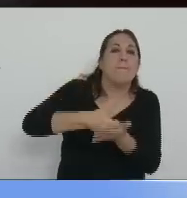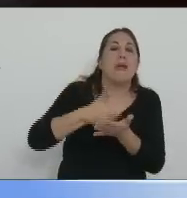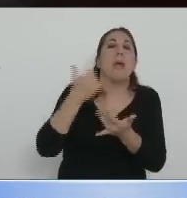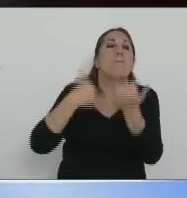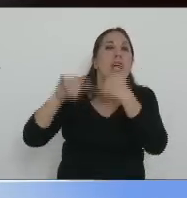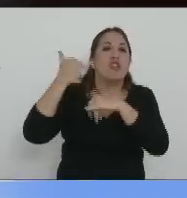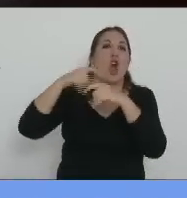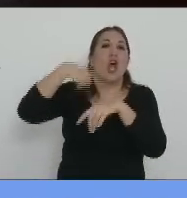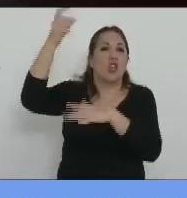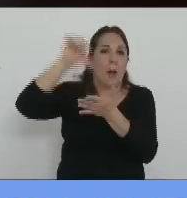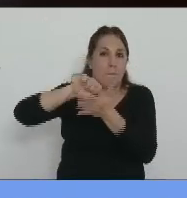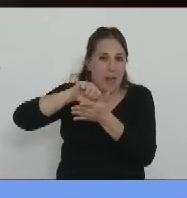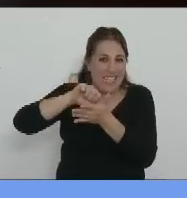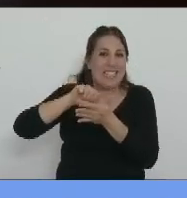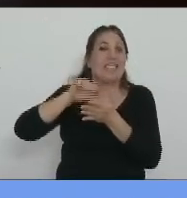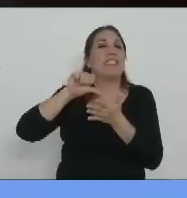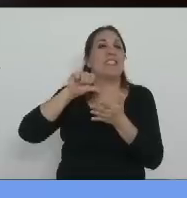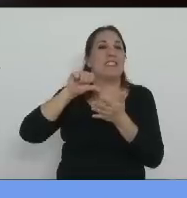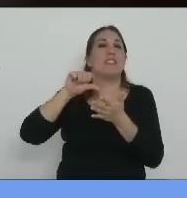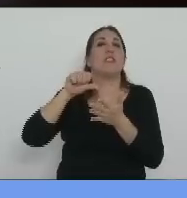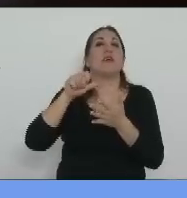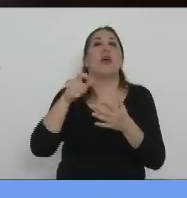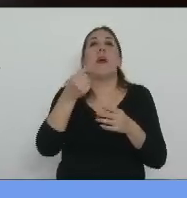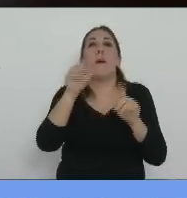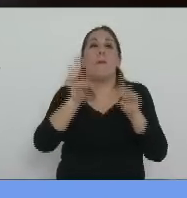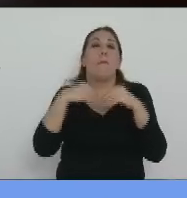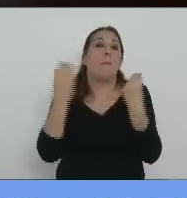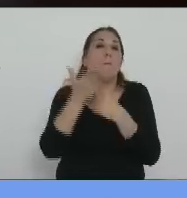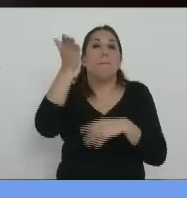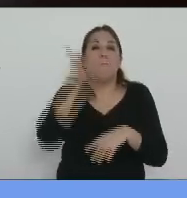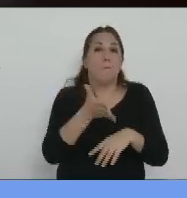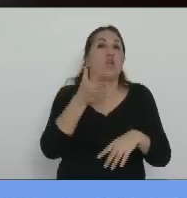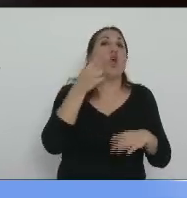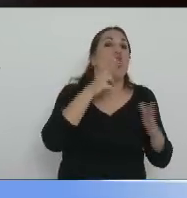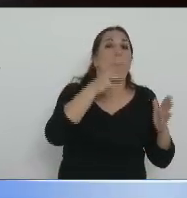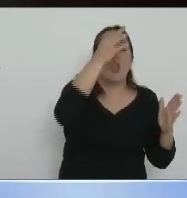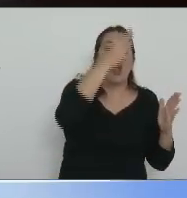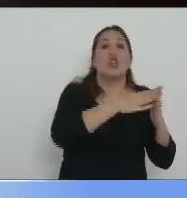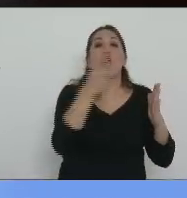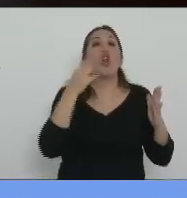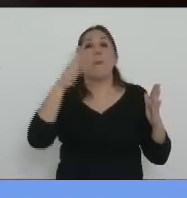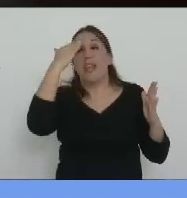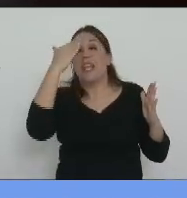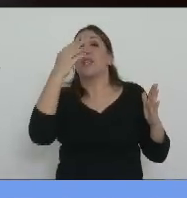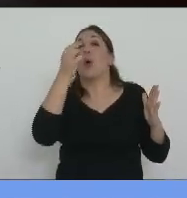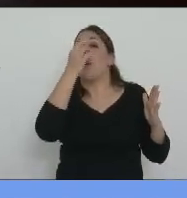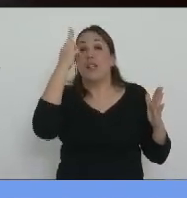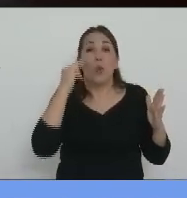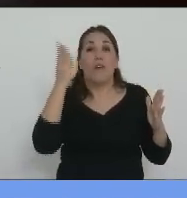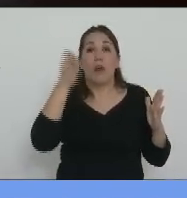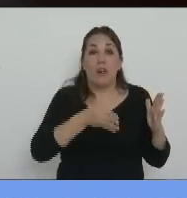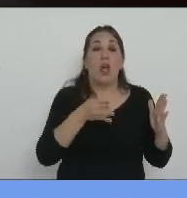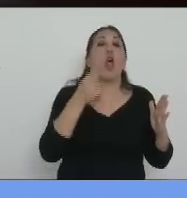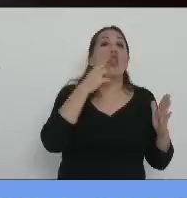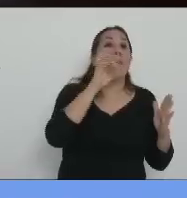exterior formación de activos el porcentaje incremento 2012 2015 29% 2016 2019